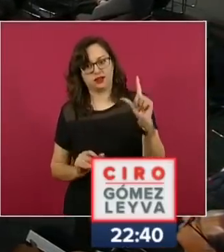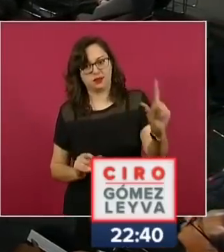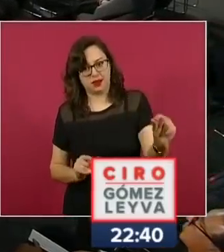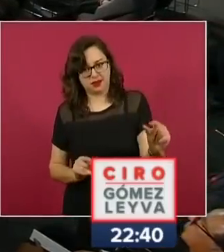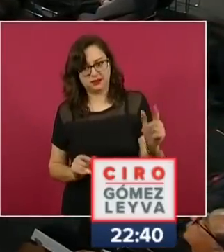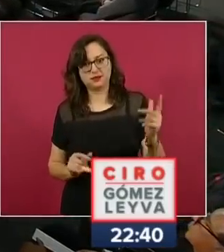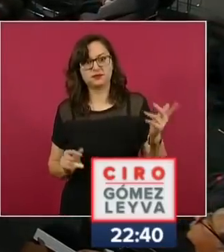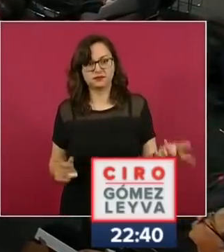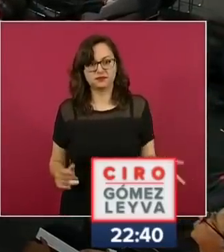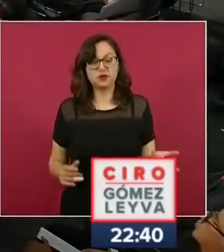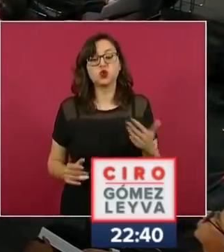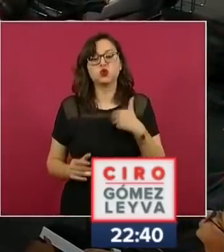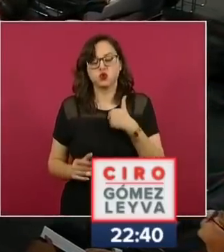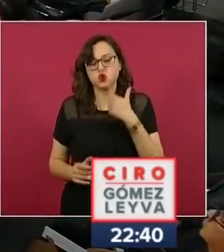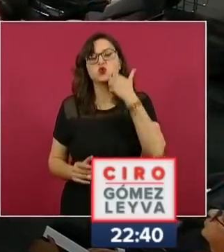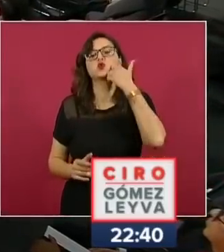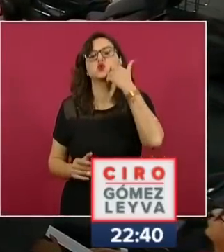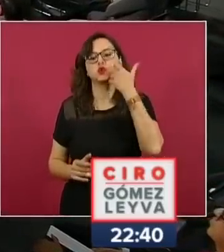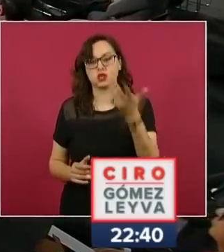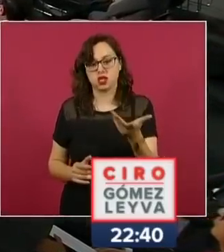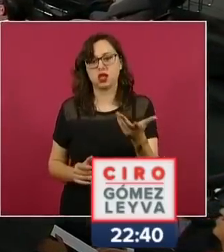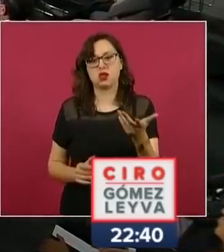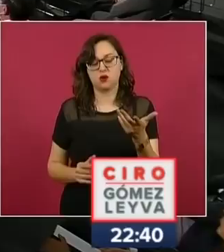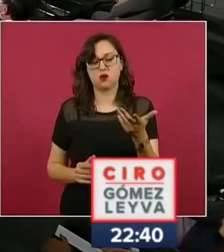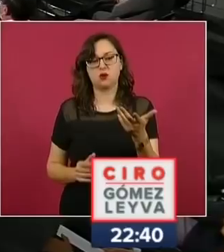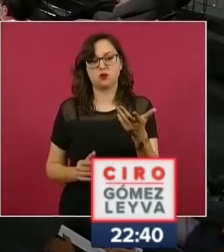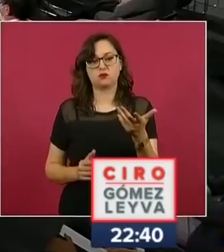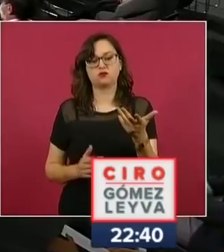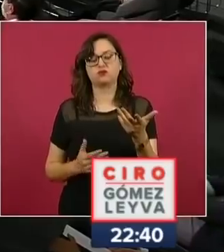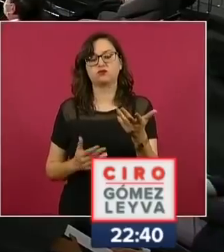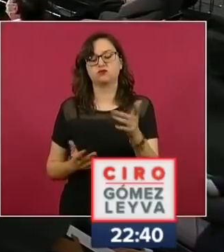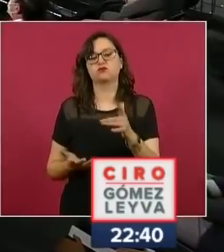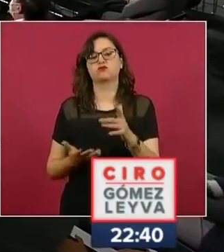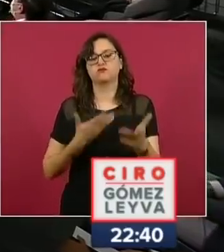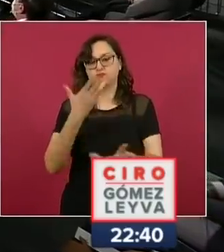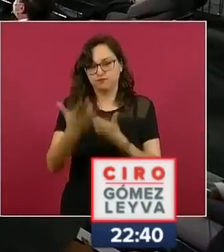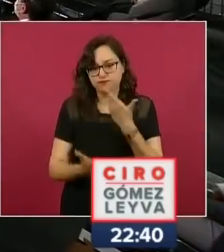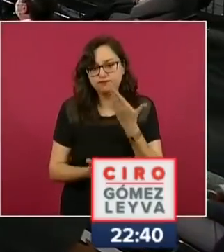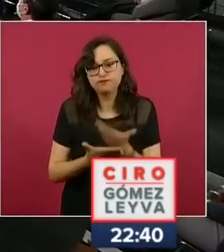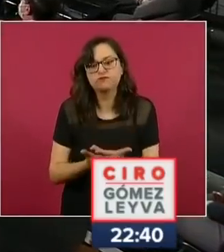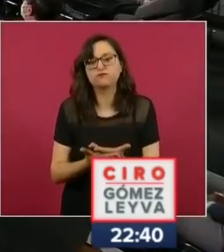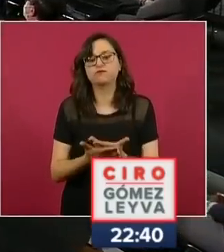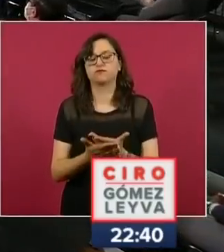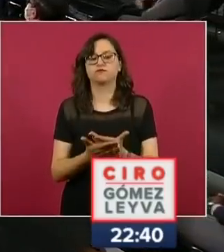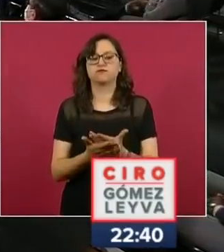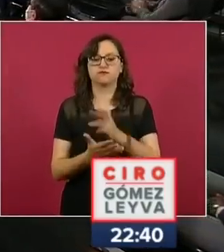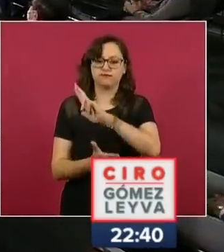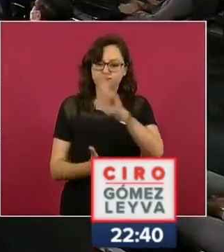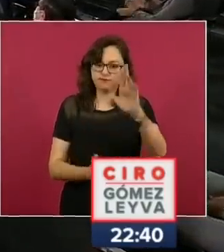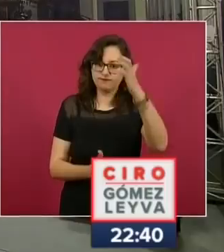ofrecerles, rendirles de nuevo mi reconocimiento y un aplauso.